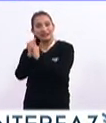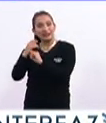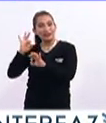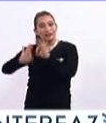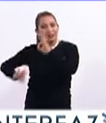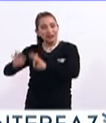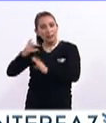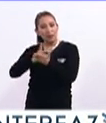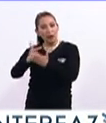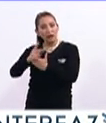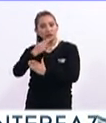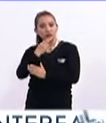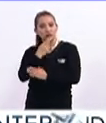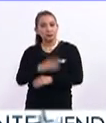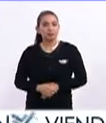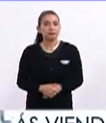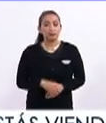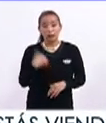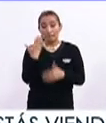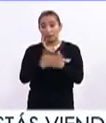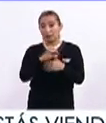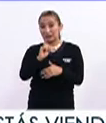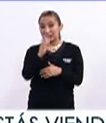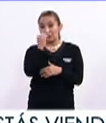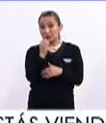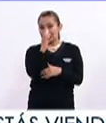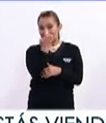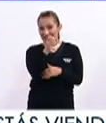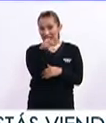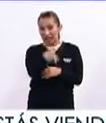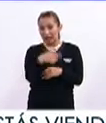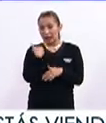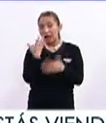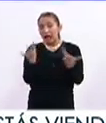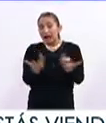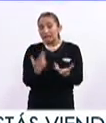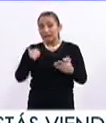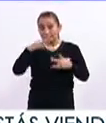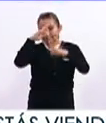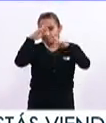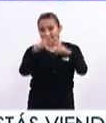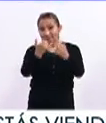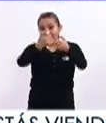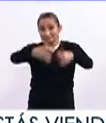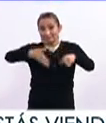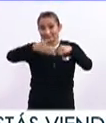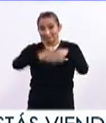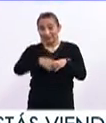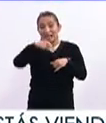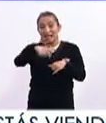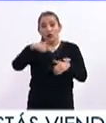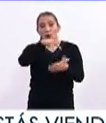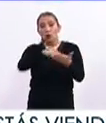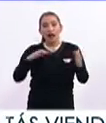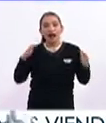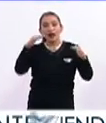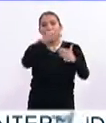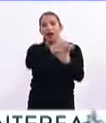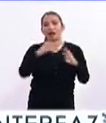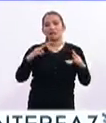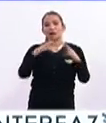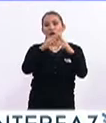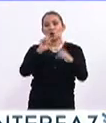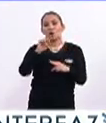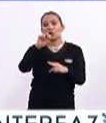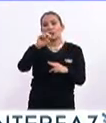de Física Pura y Aplicada. El próximo 29 de enero se llevará a cabo la ceremonia de inauguración en la sede parisina de la